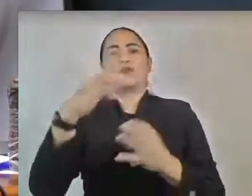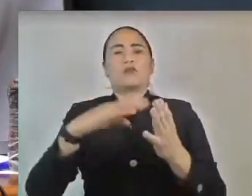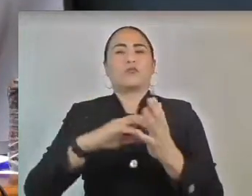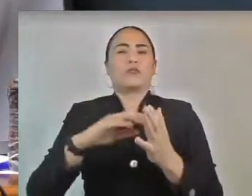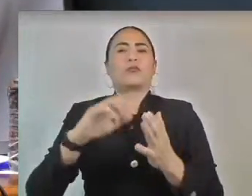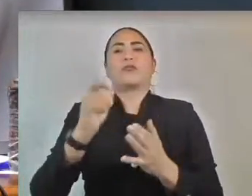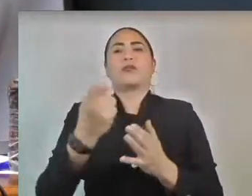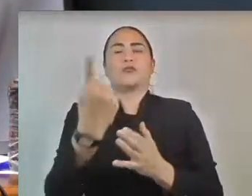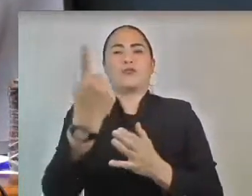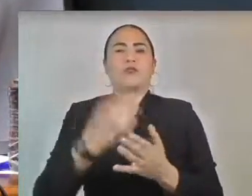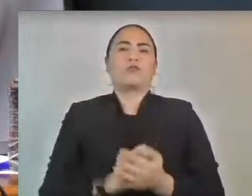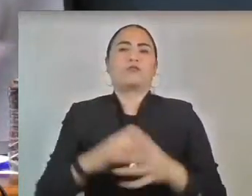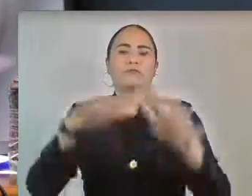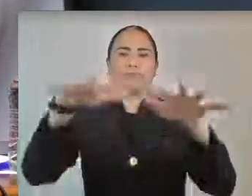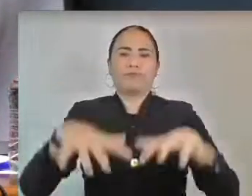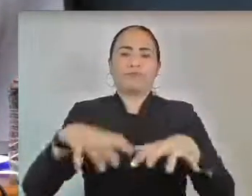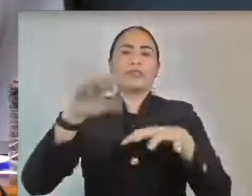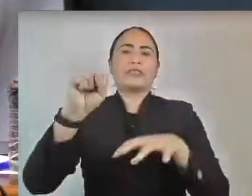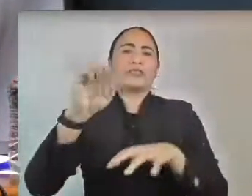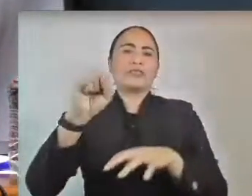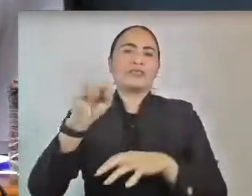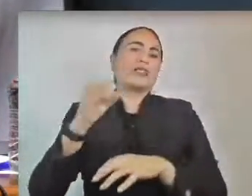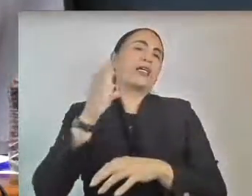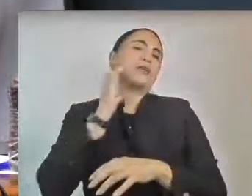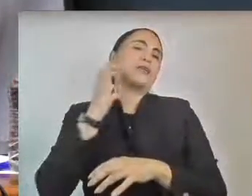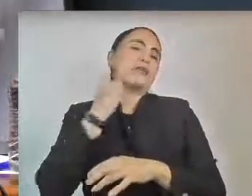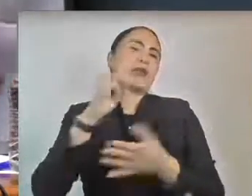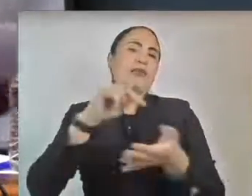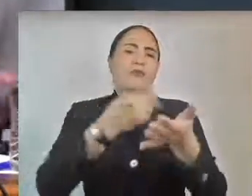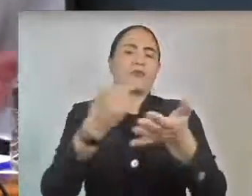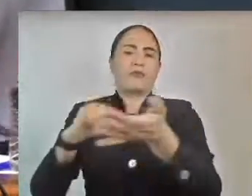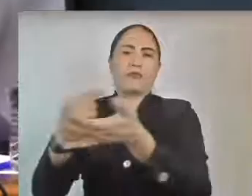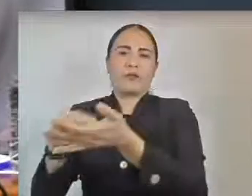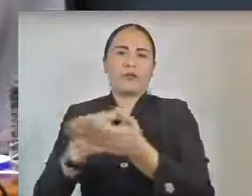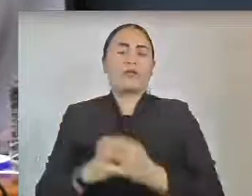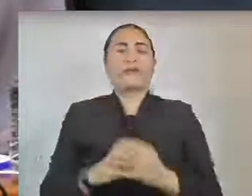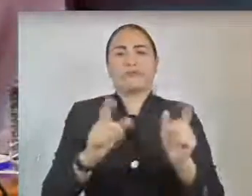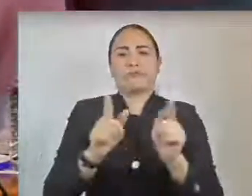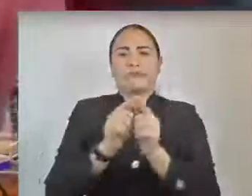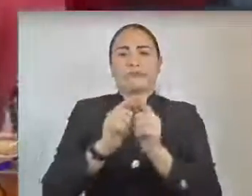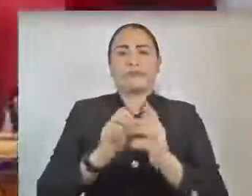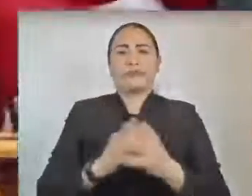60ª legislatura del Estado de México, firmantes. Es cuanto, señor presidente. Gracias, diputado.